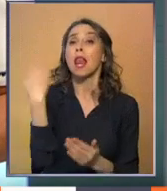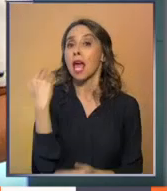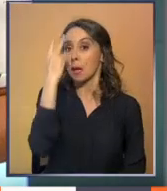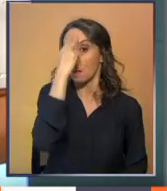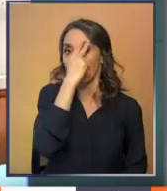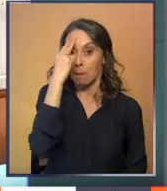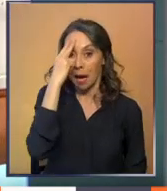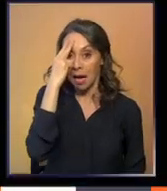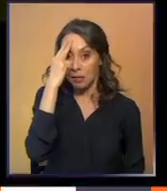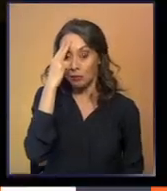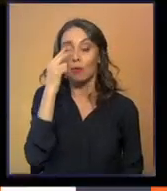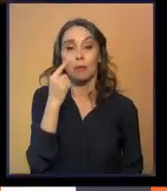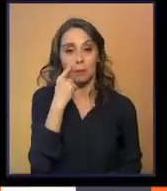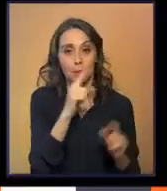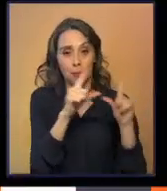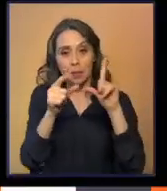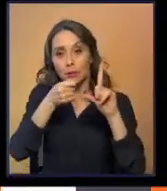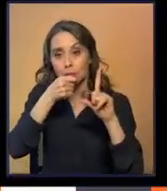con la nota.